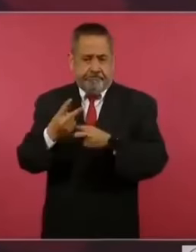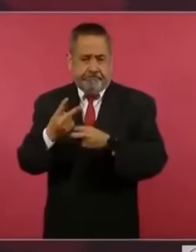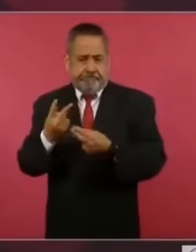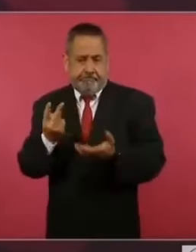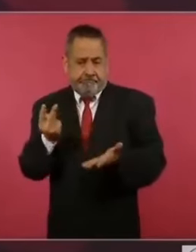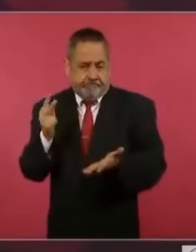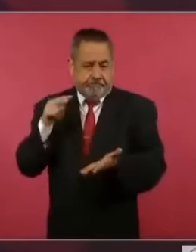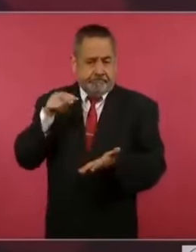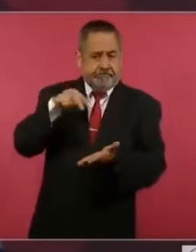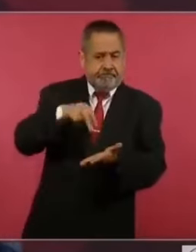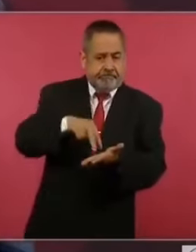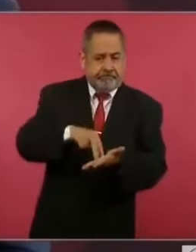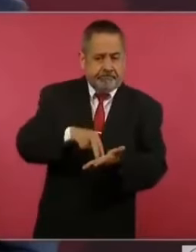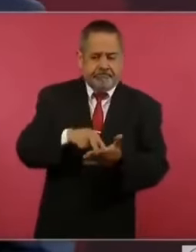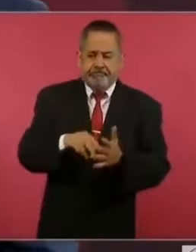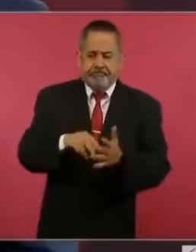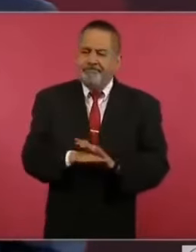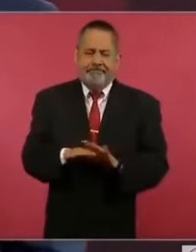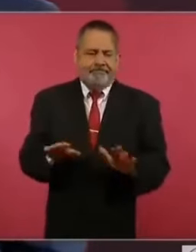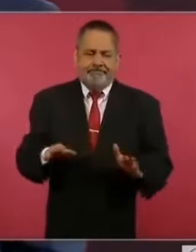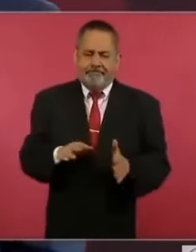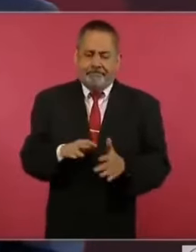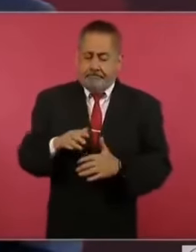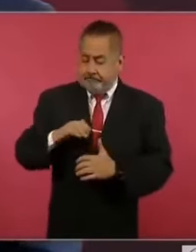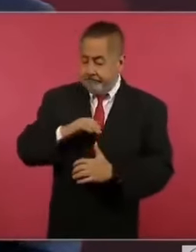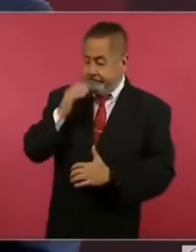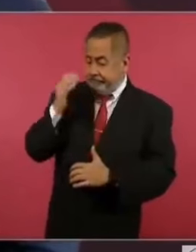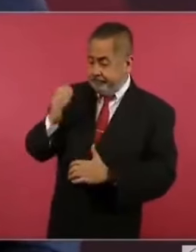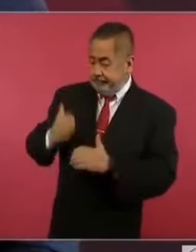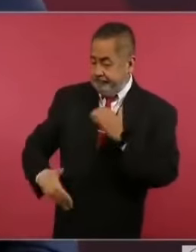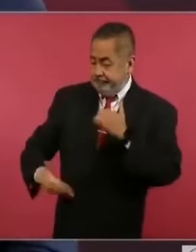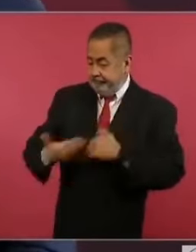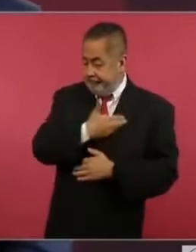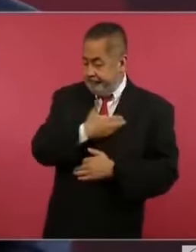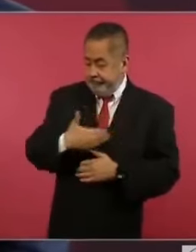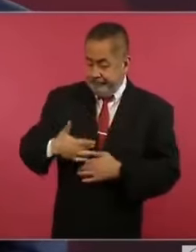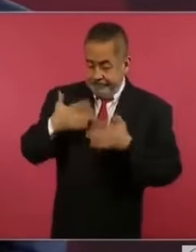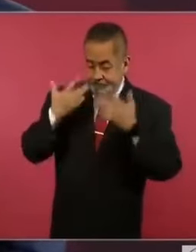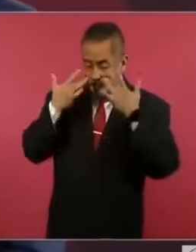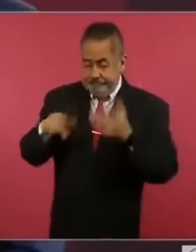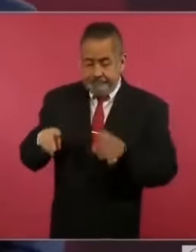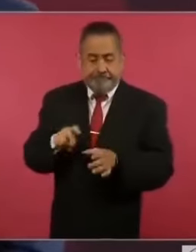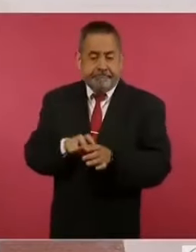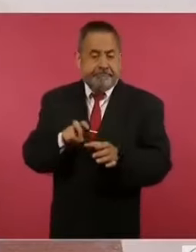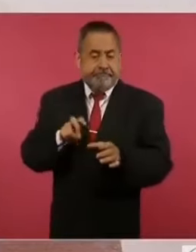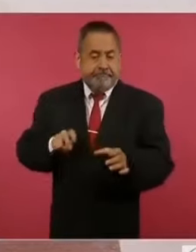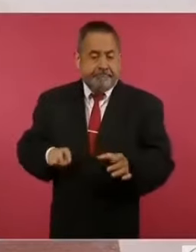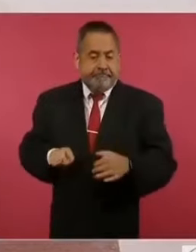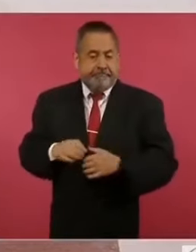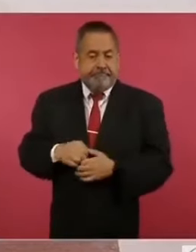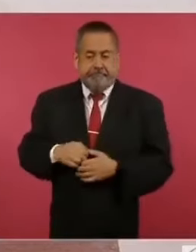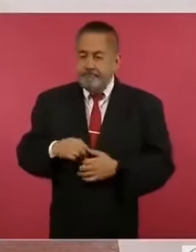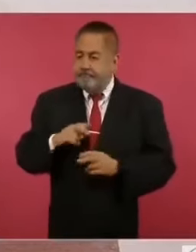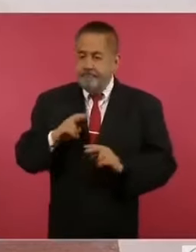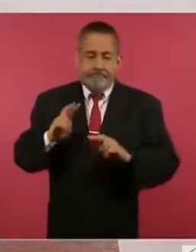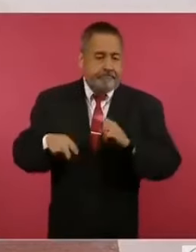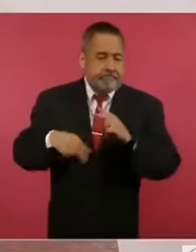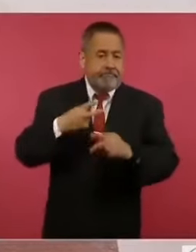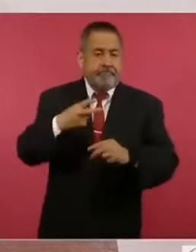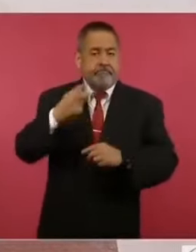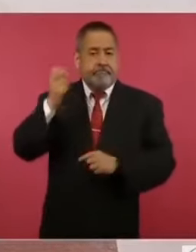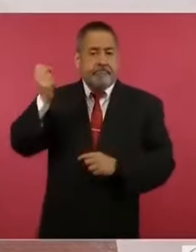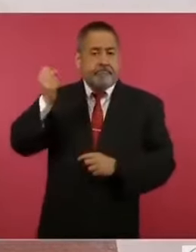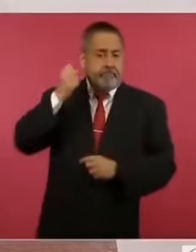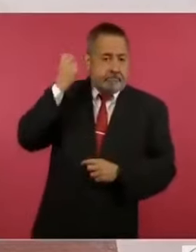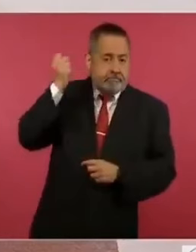amigos finalizamos nuestra noticia esta gira de despedida y agradecimiento de Andrés Manuel López Obrador genera grandes